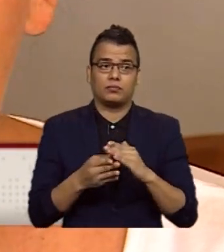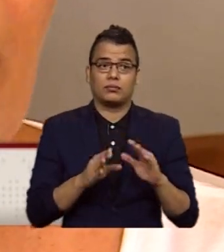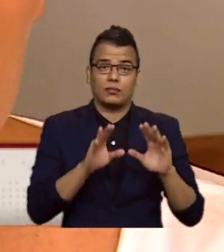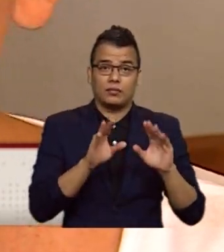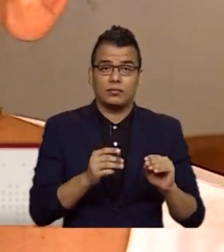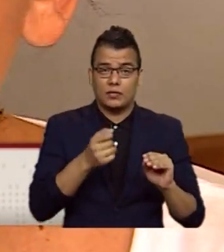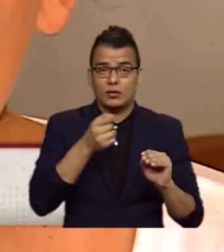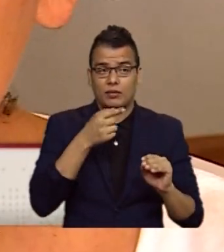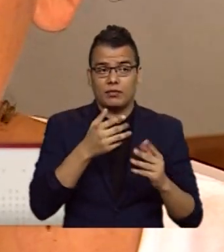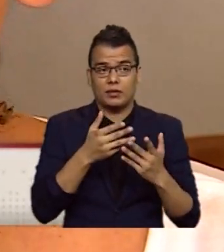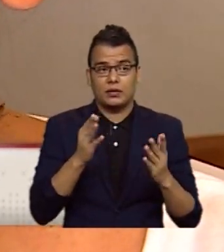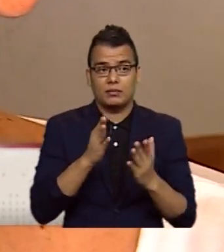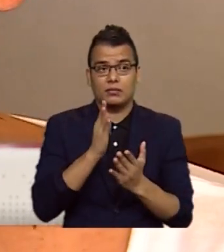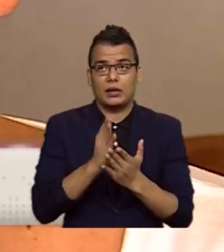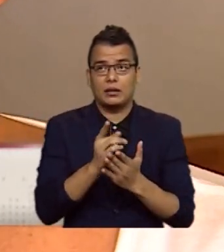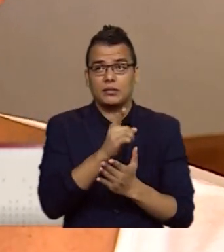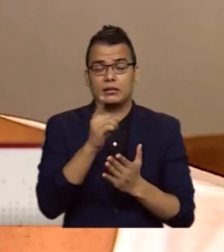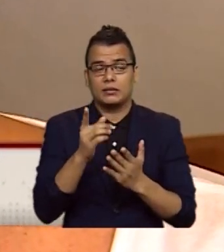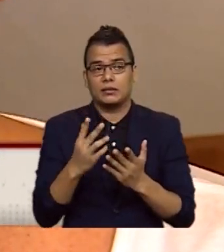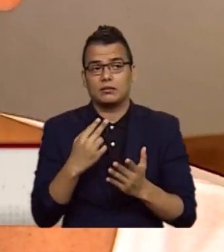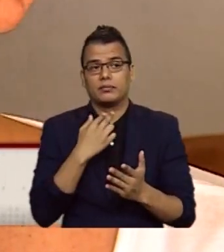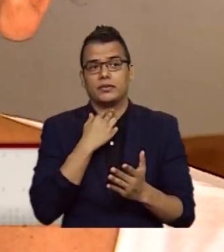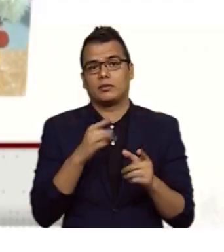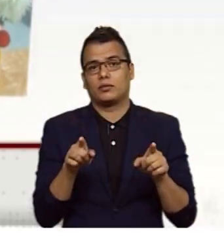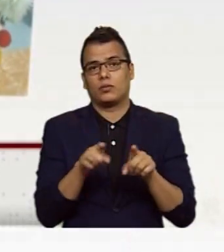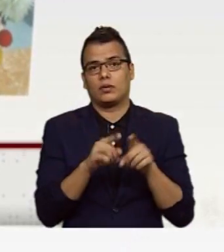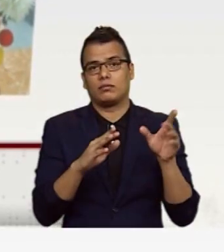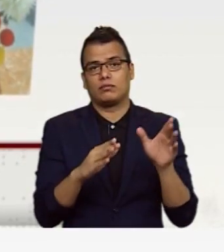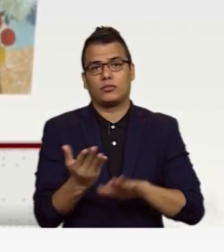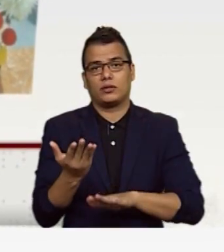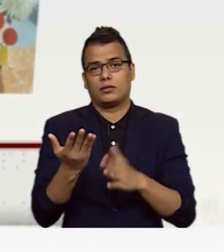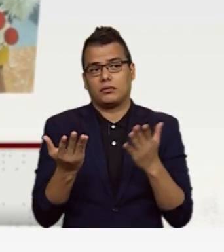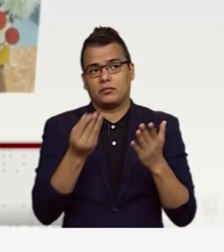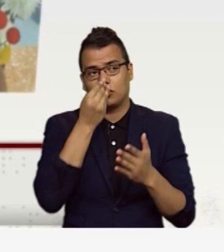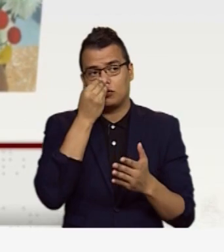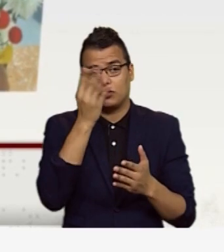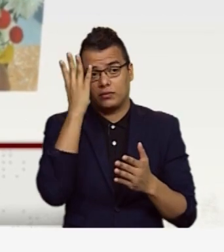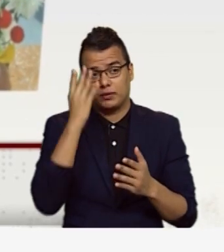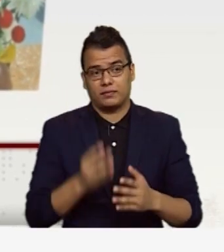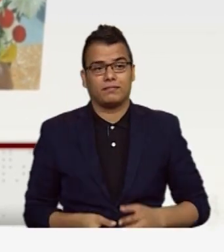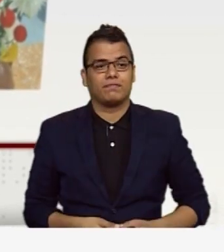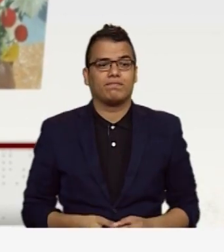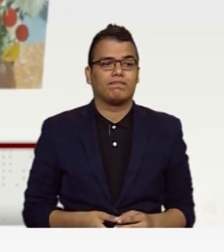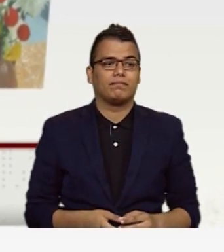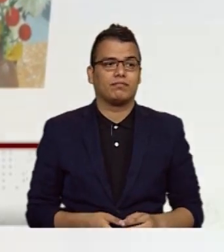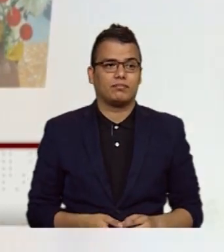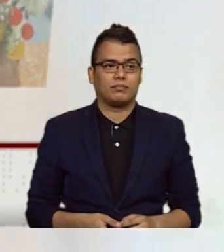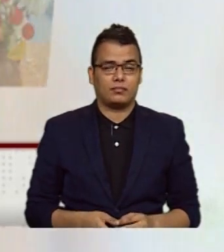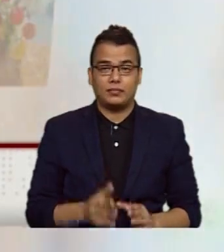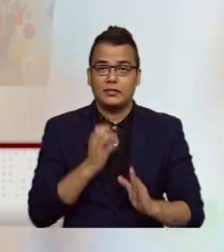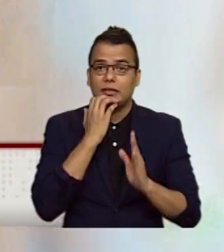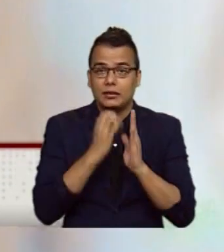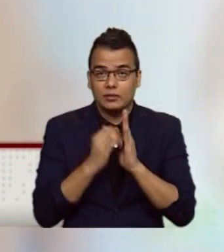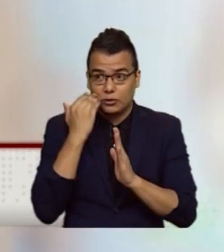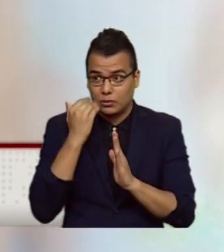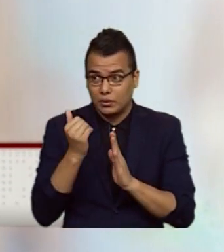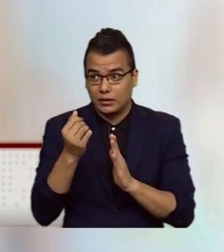estos medicamentos y no se consiguen, eso es como perder la vida, entonces no valió la pena este trasplante. Si Patricia no hubiera recibido este